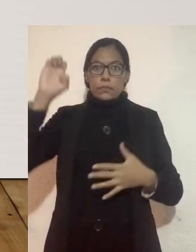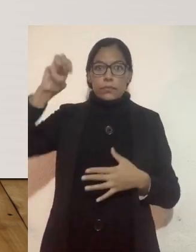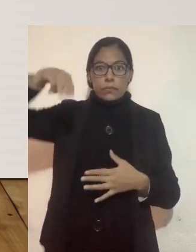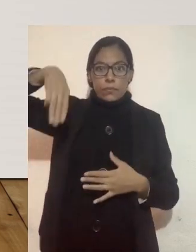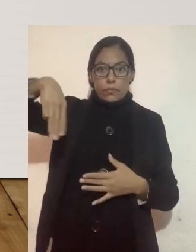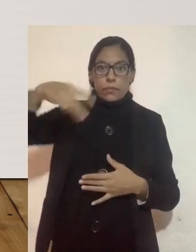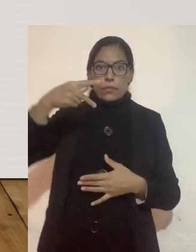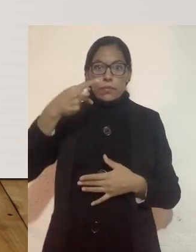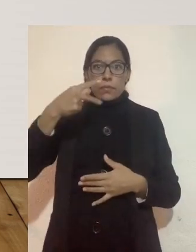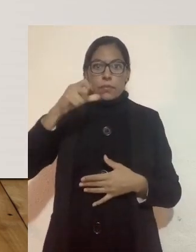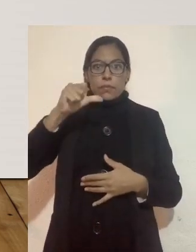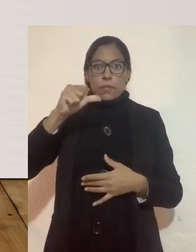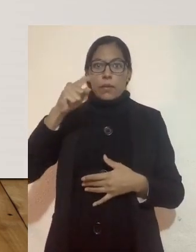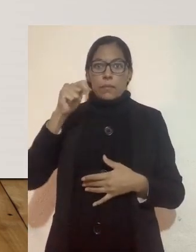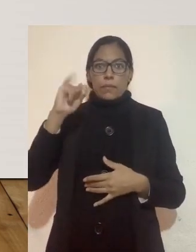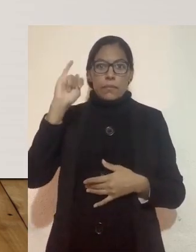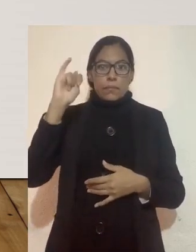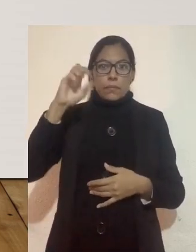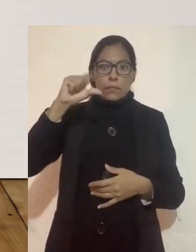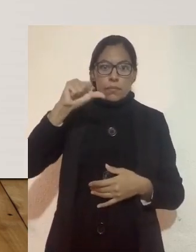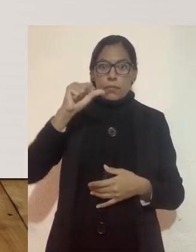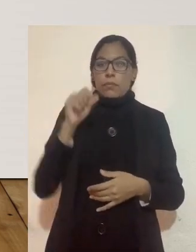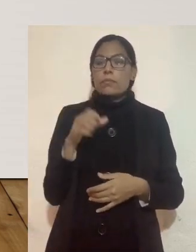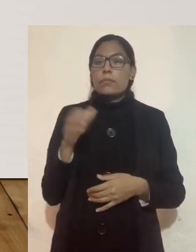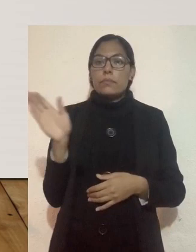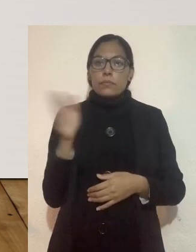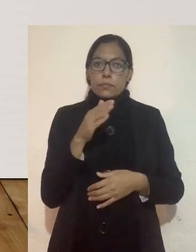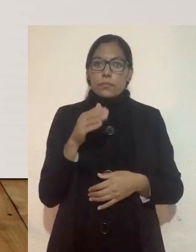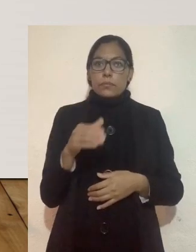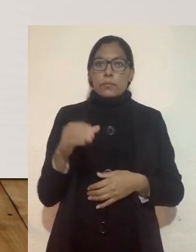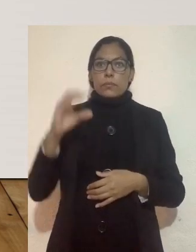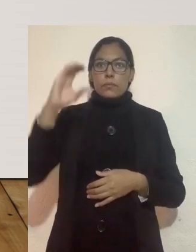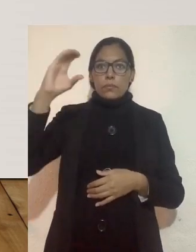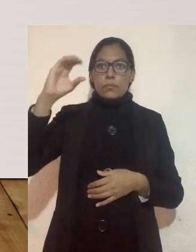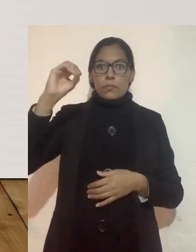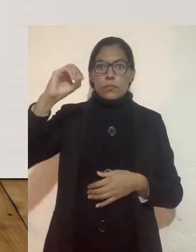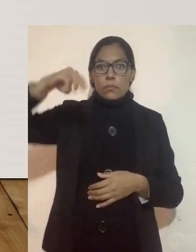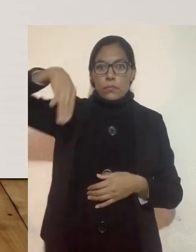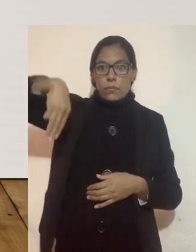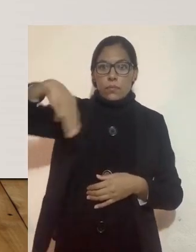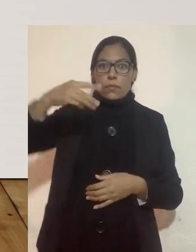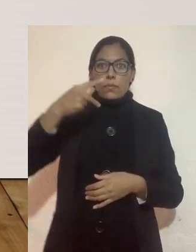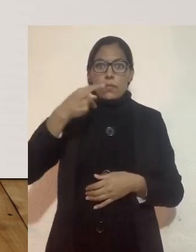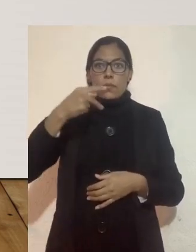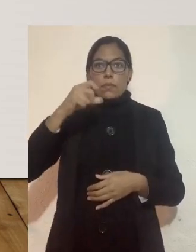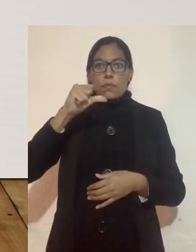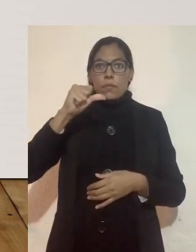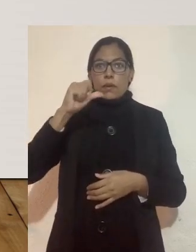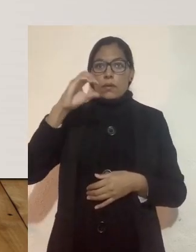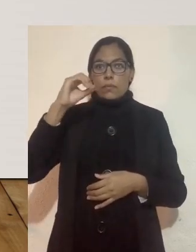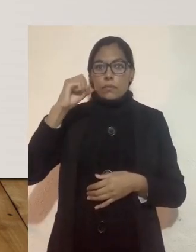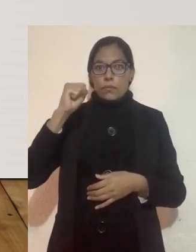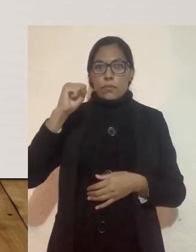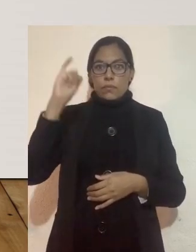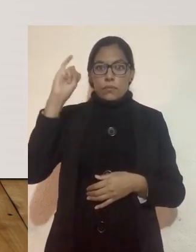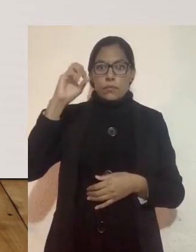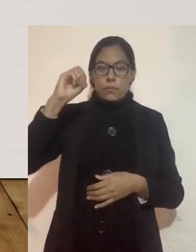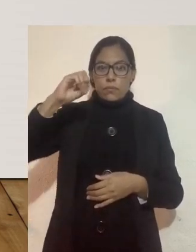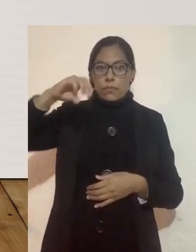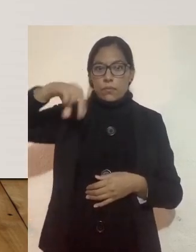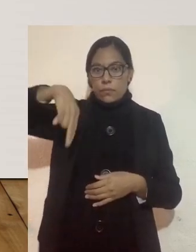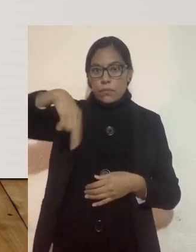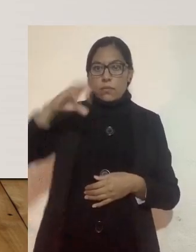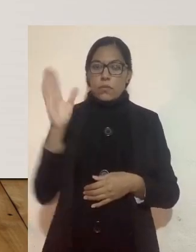Desarrollando en ti y en tus alumnos la empatía, la compasión, la escucha y